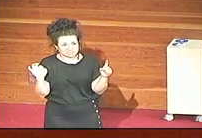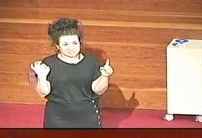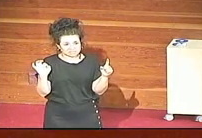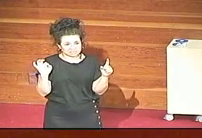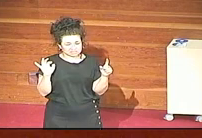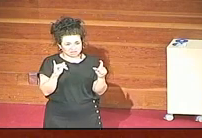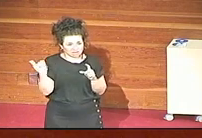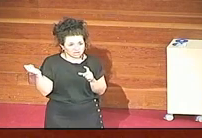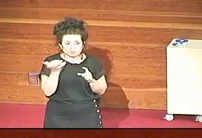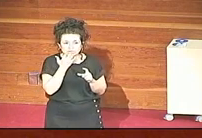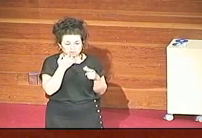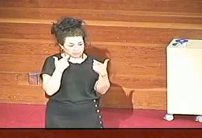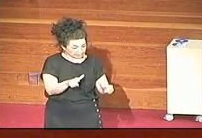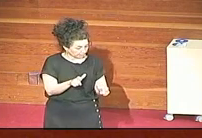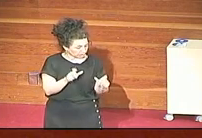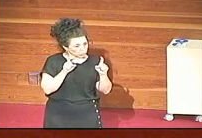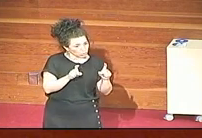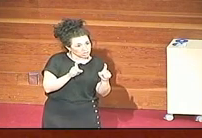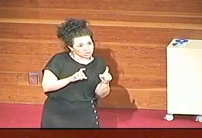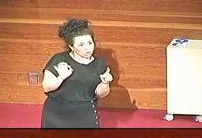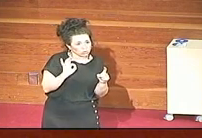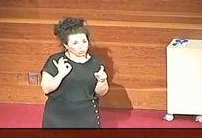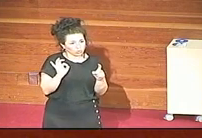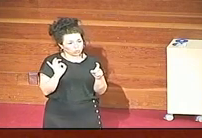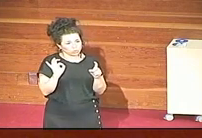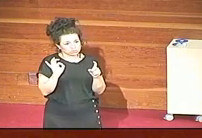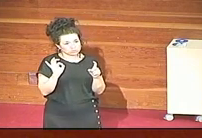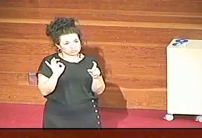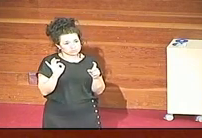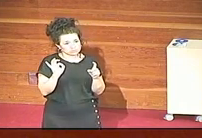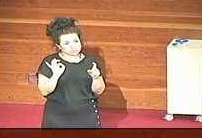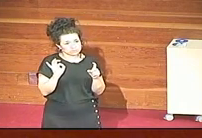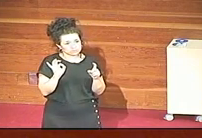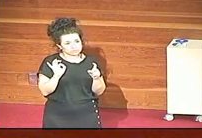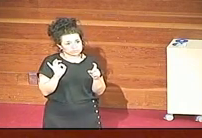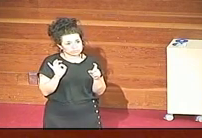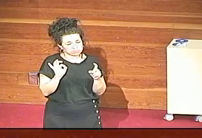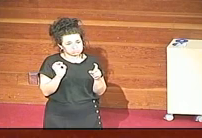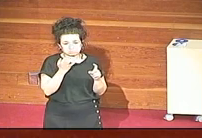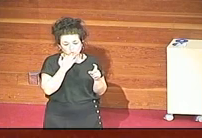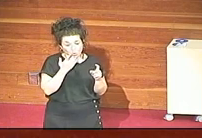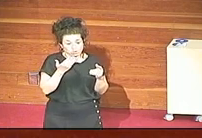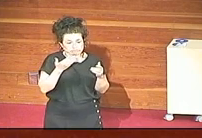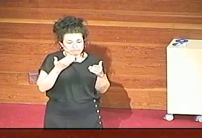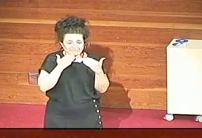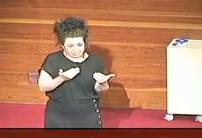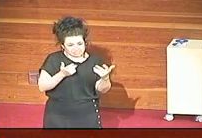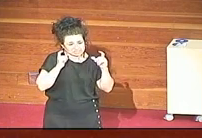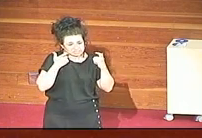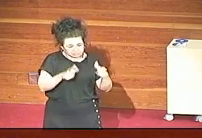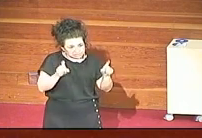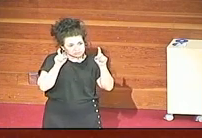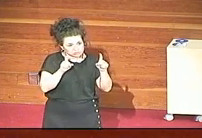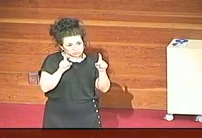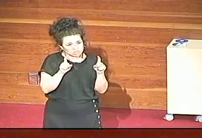existen como son los departamentos de educación o bueno a través de los departamentos de educación porque desde luego sí